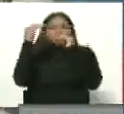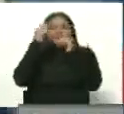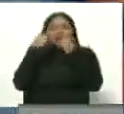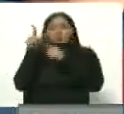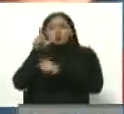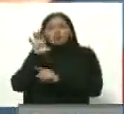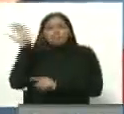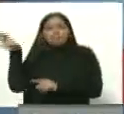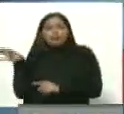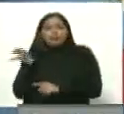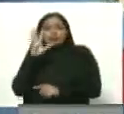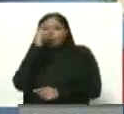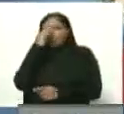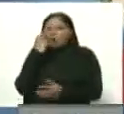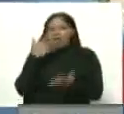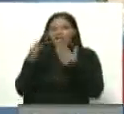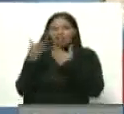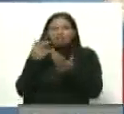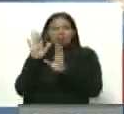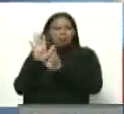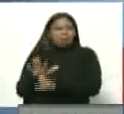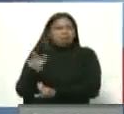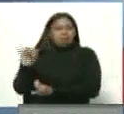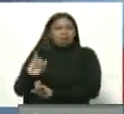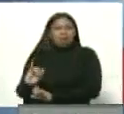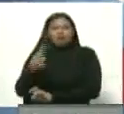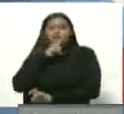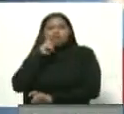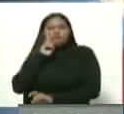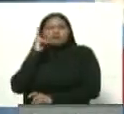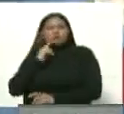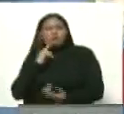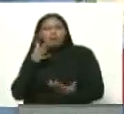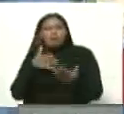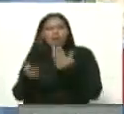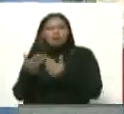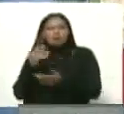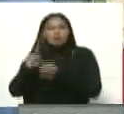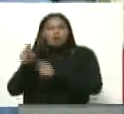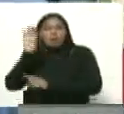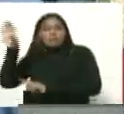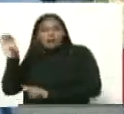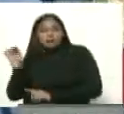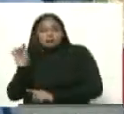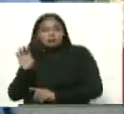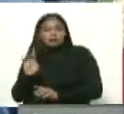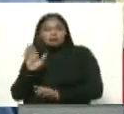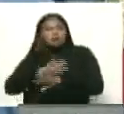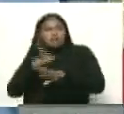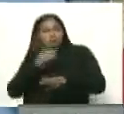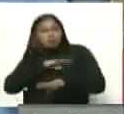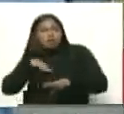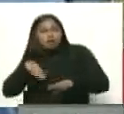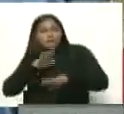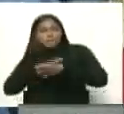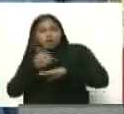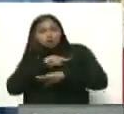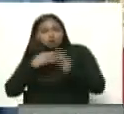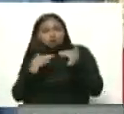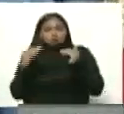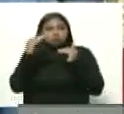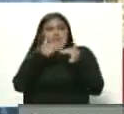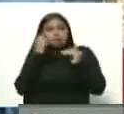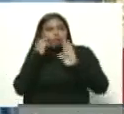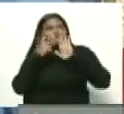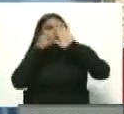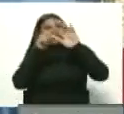naciones se burlan o quieren menospreciar su nombre, su apellido? Y Bolívar al centro. Bolívar desde muy temprano se convirtió en